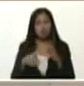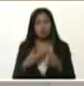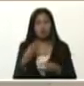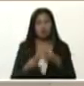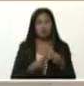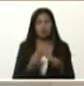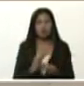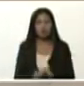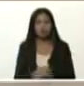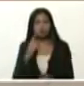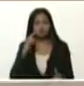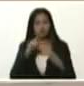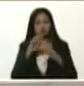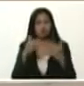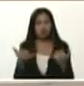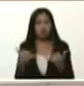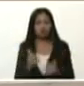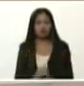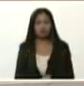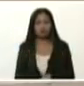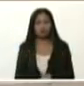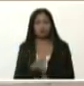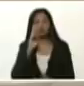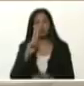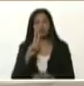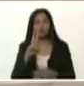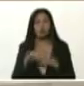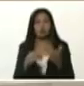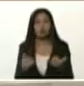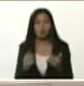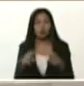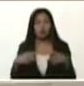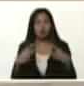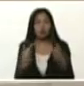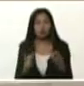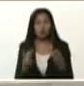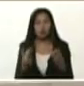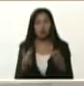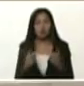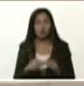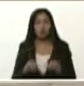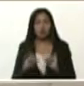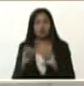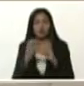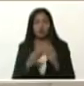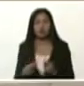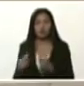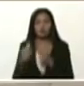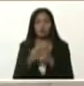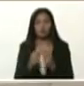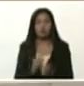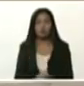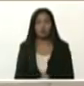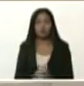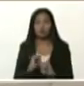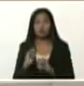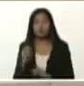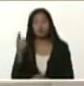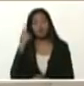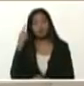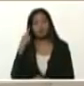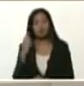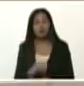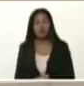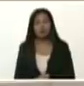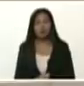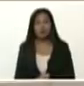hemos focalizado, hemos visibilizado en esta nueva etapa económica. Y usted lo ha dicho, presidente, la agenda